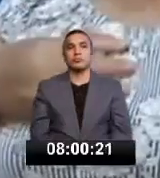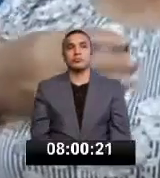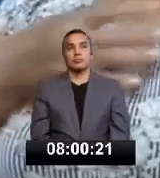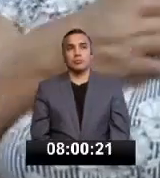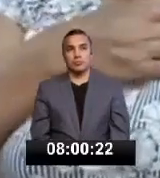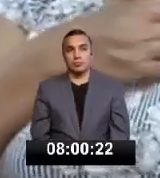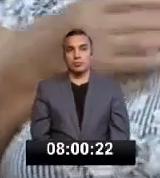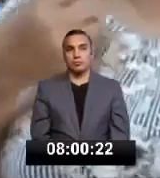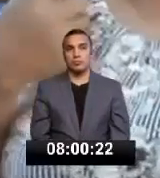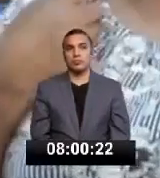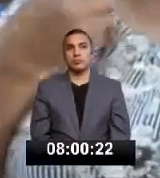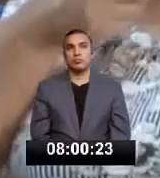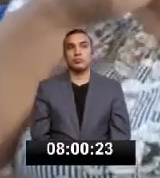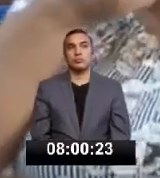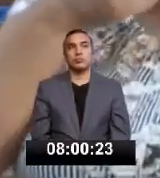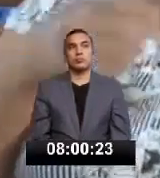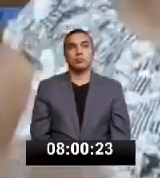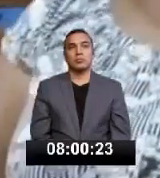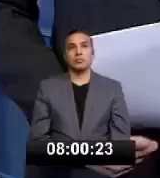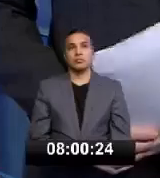TC Televisión.